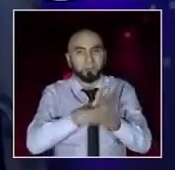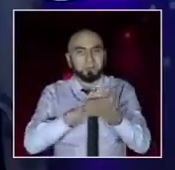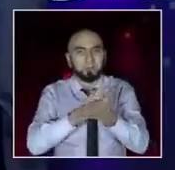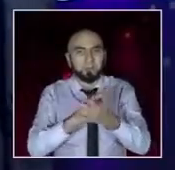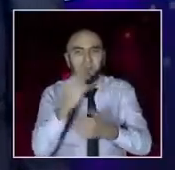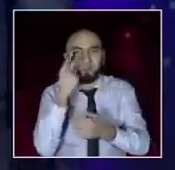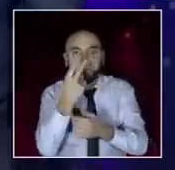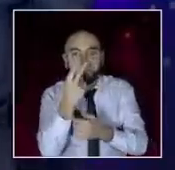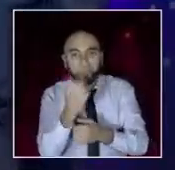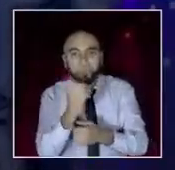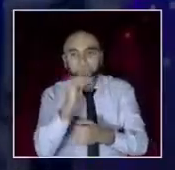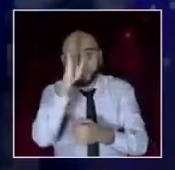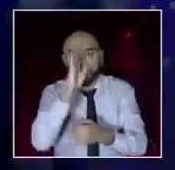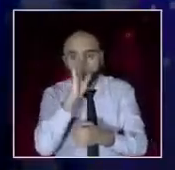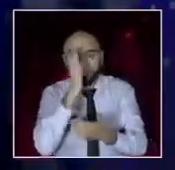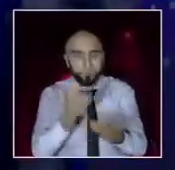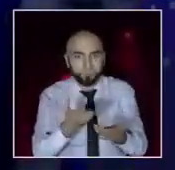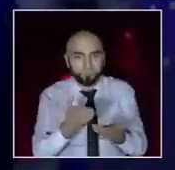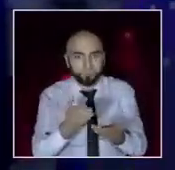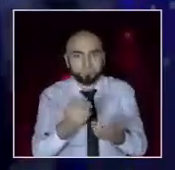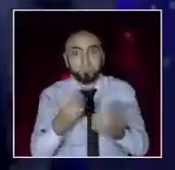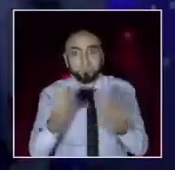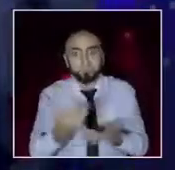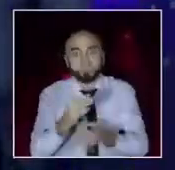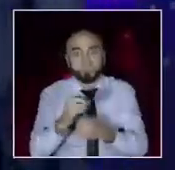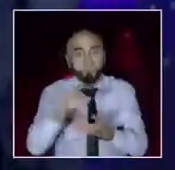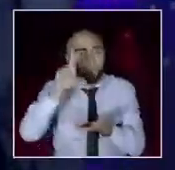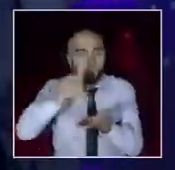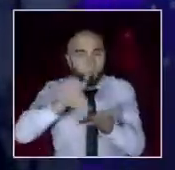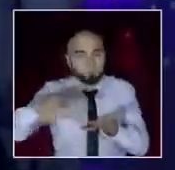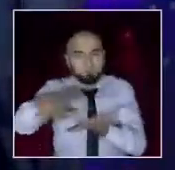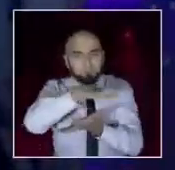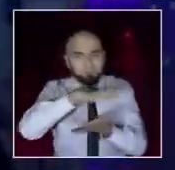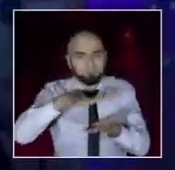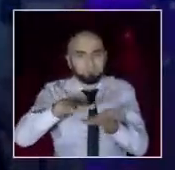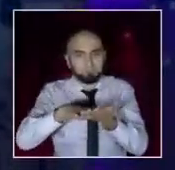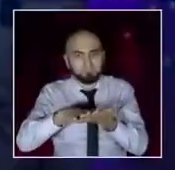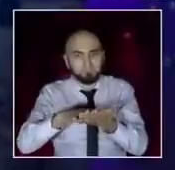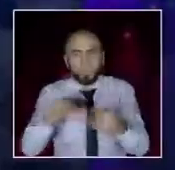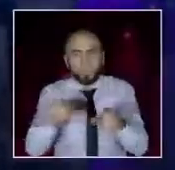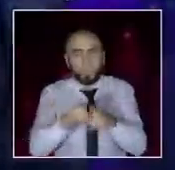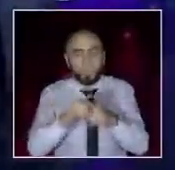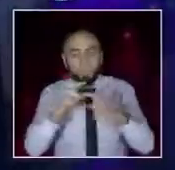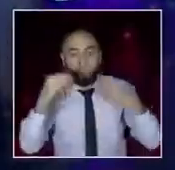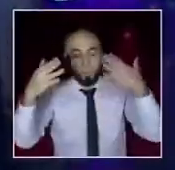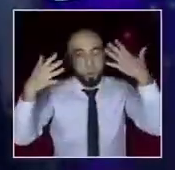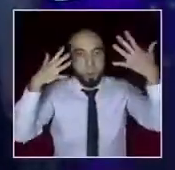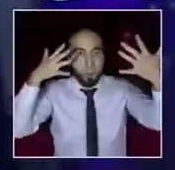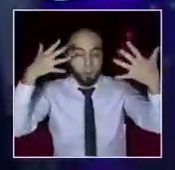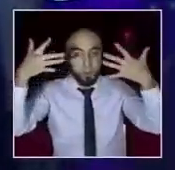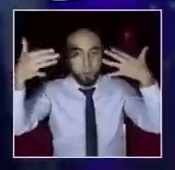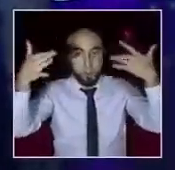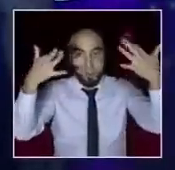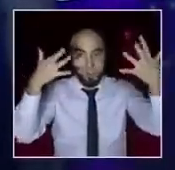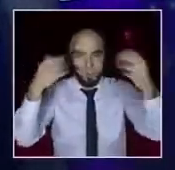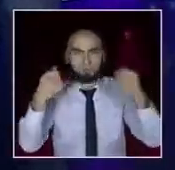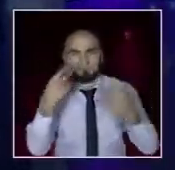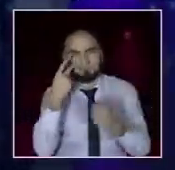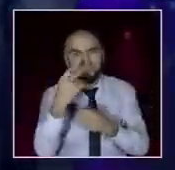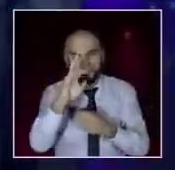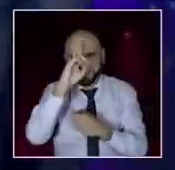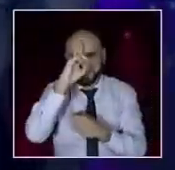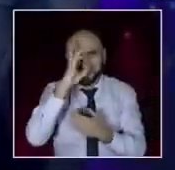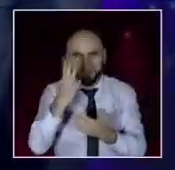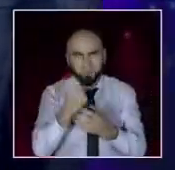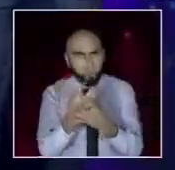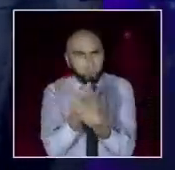lados. Así que el campo se vuelve como un campo de juego psicodélico. Pueden ver que los efectos son muy extraños y hay